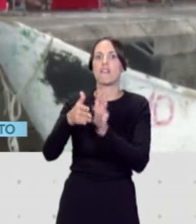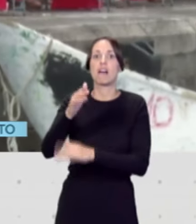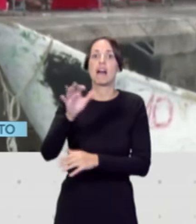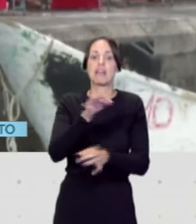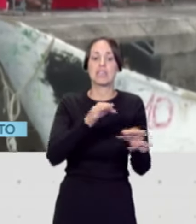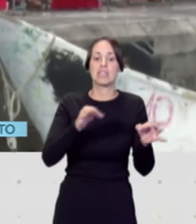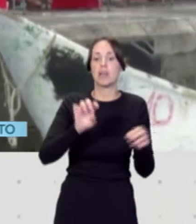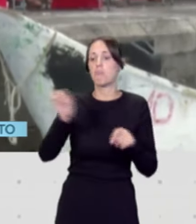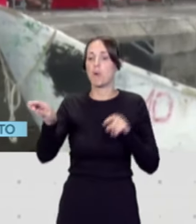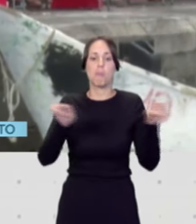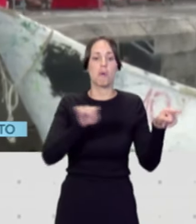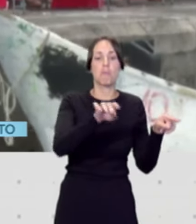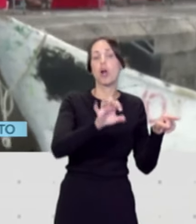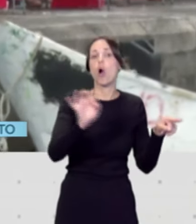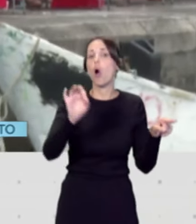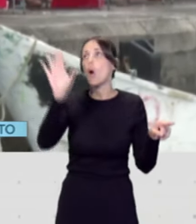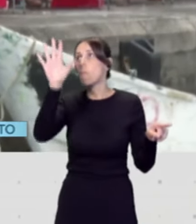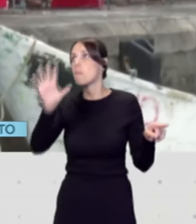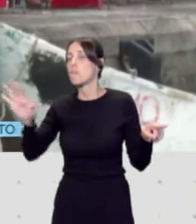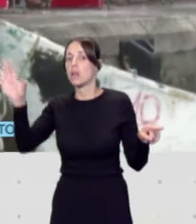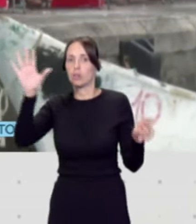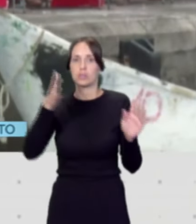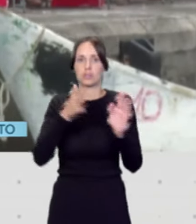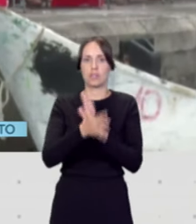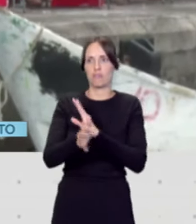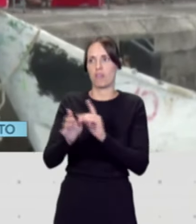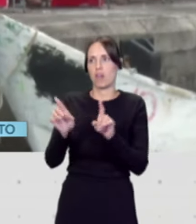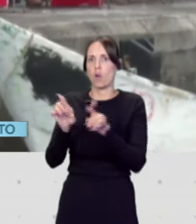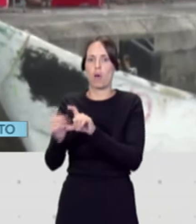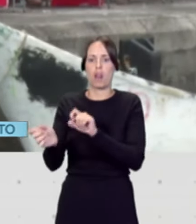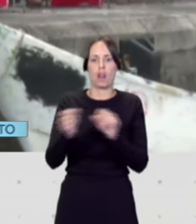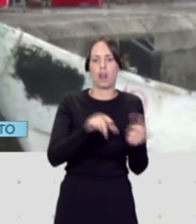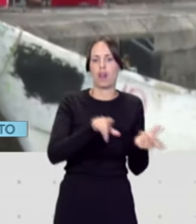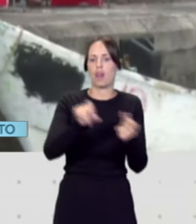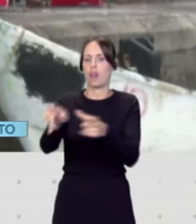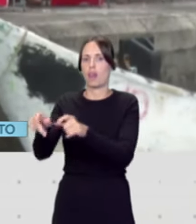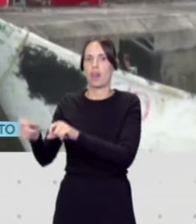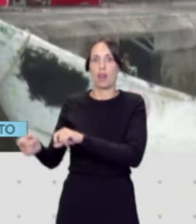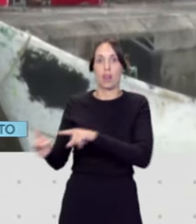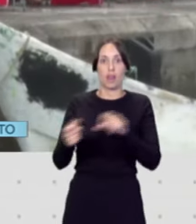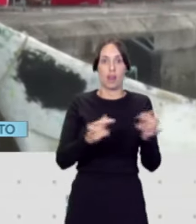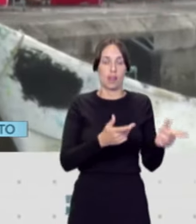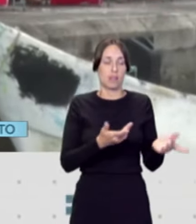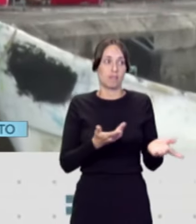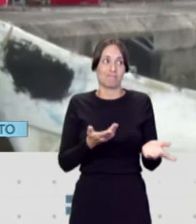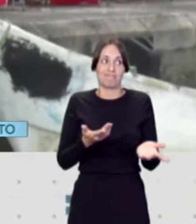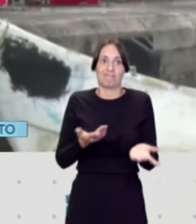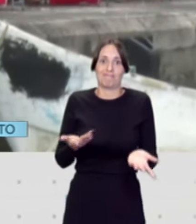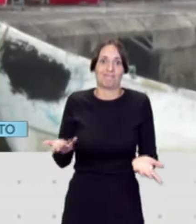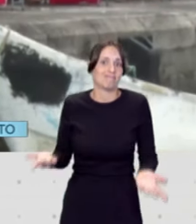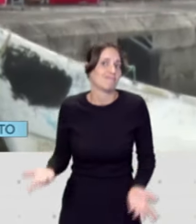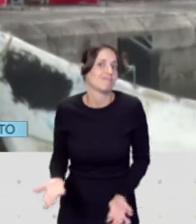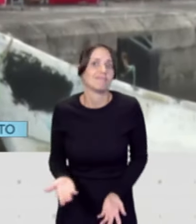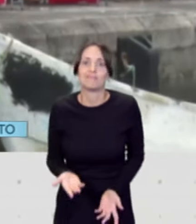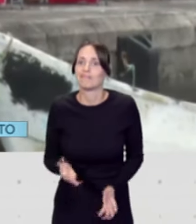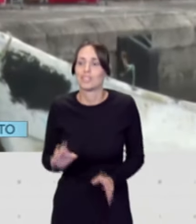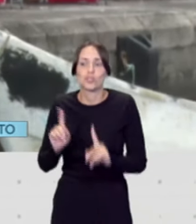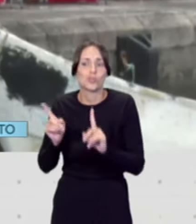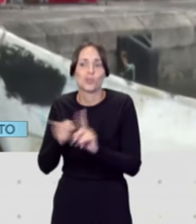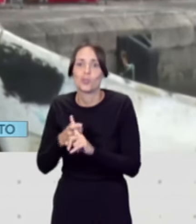Para península, pero también para Gran Canaria y para otras islas. Sí. Es que no puede, y esto no se